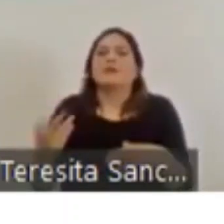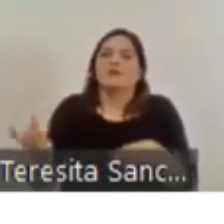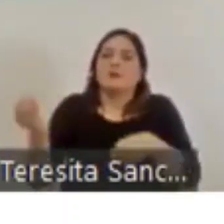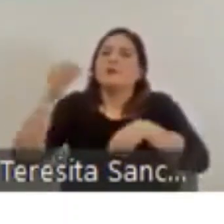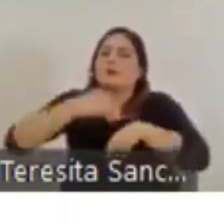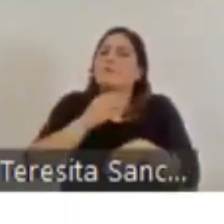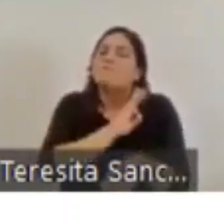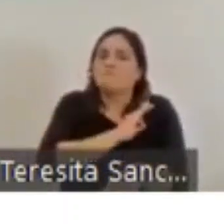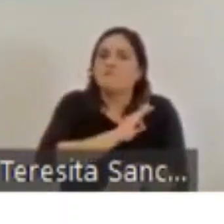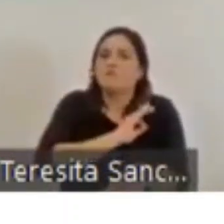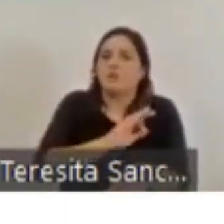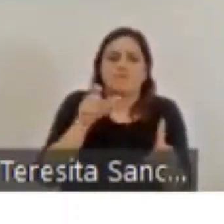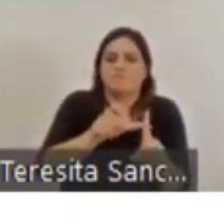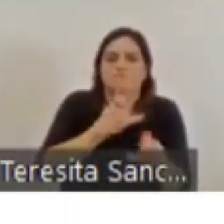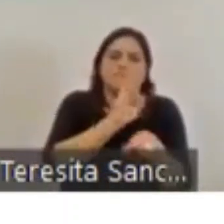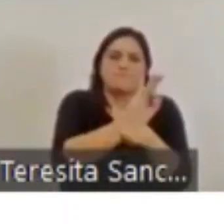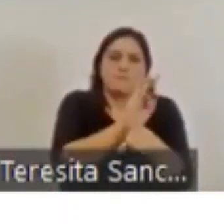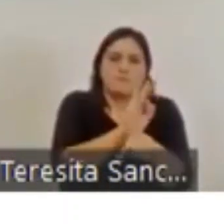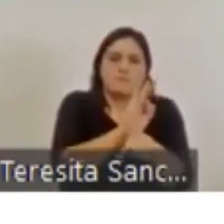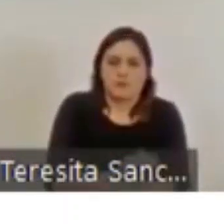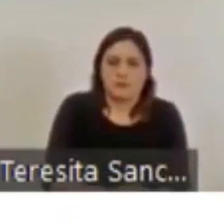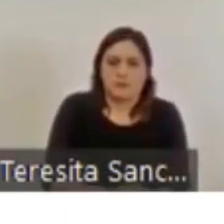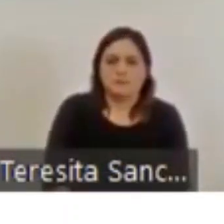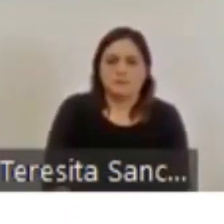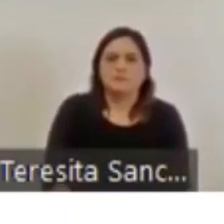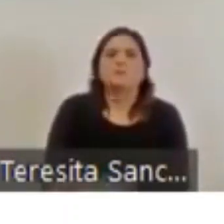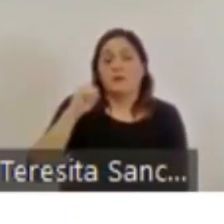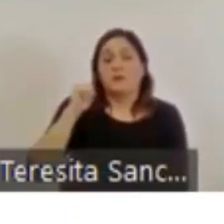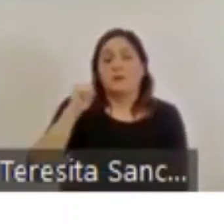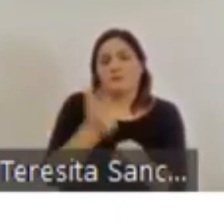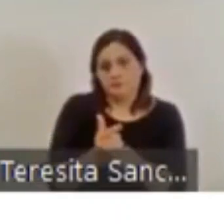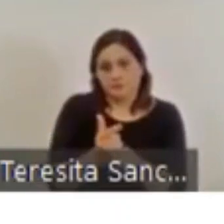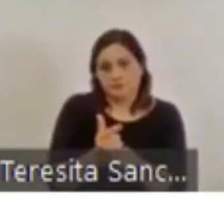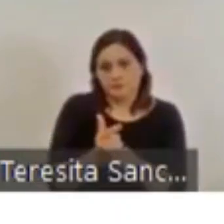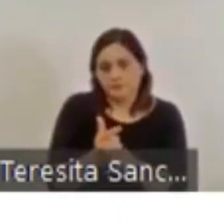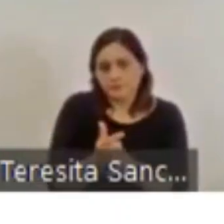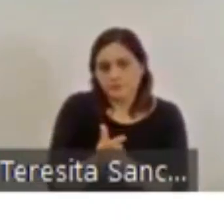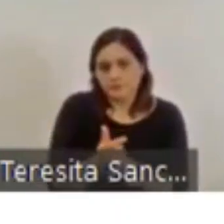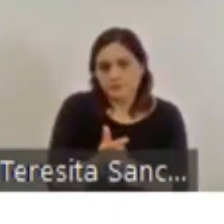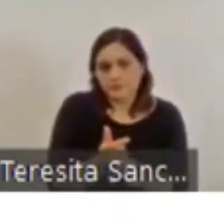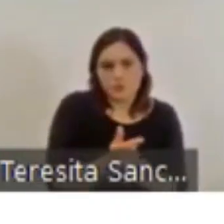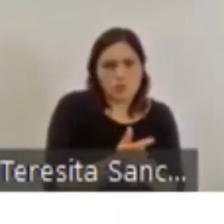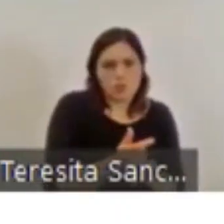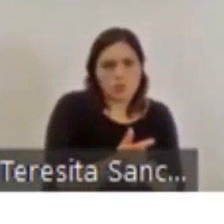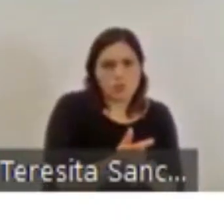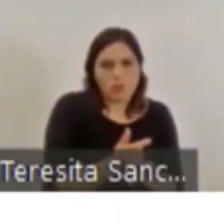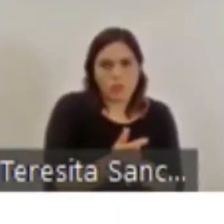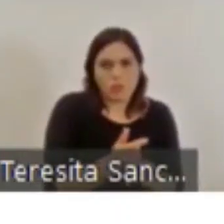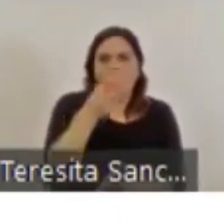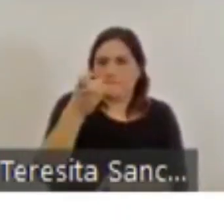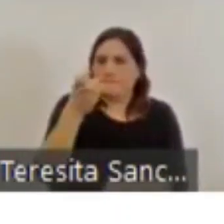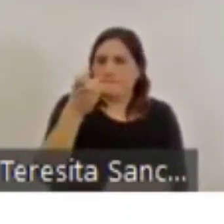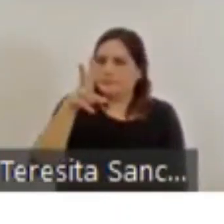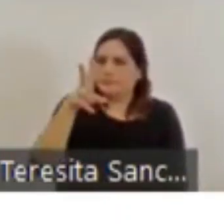sí también pude encontrar, y es algo que la verdad es